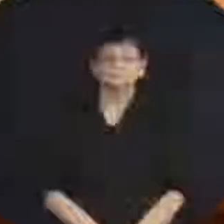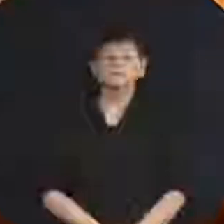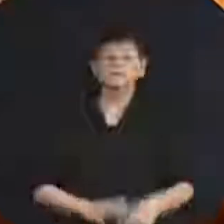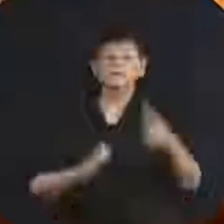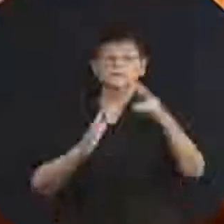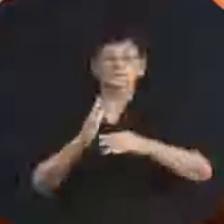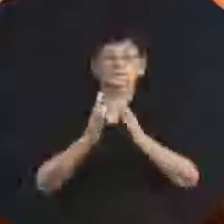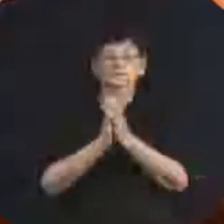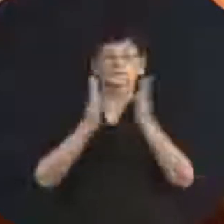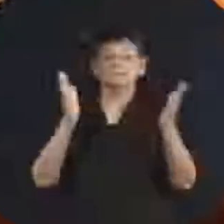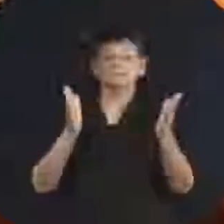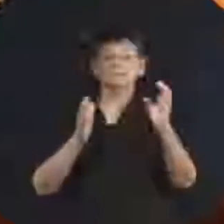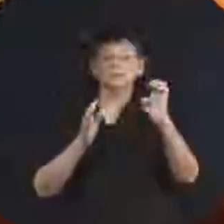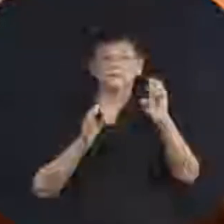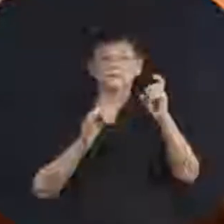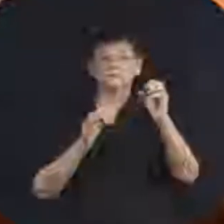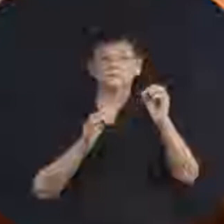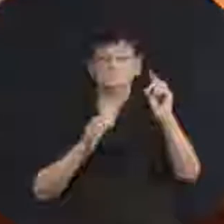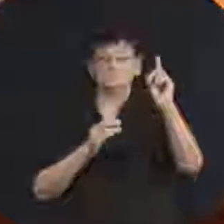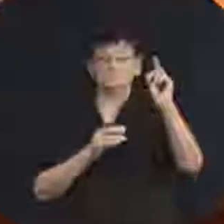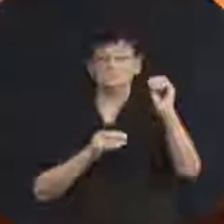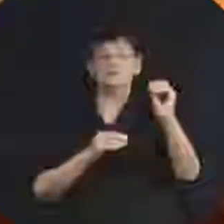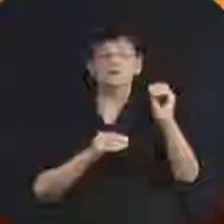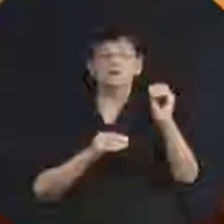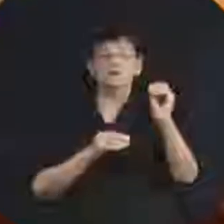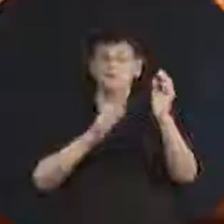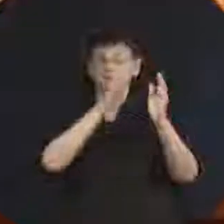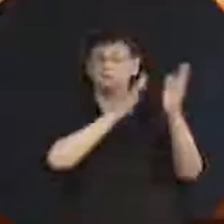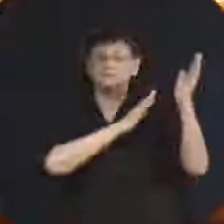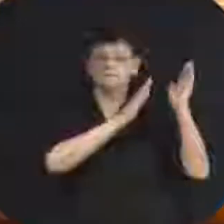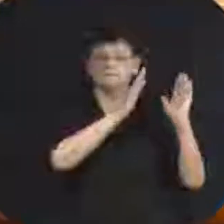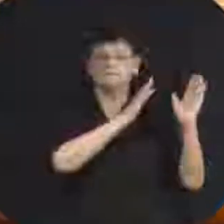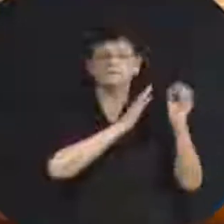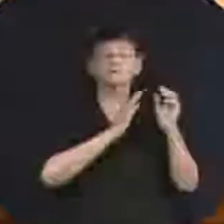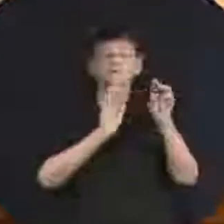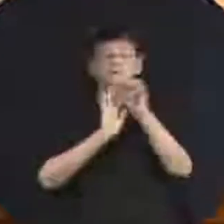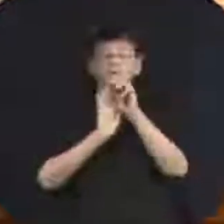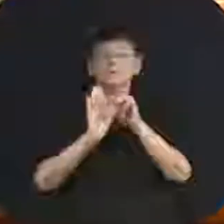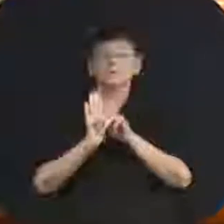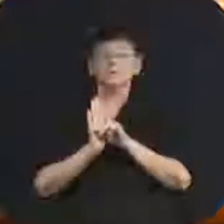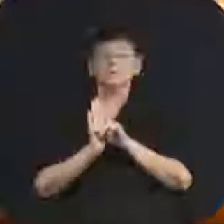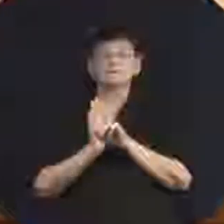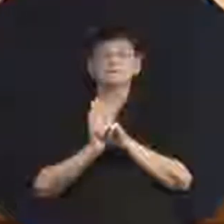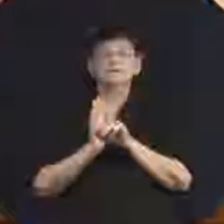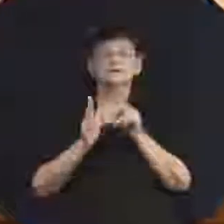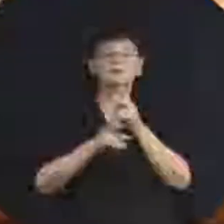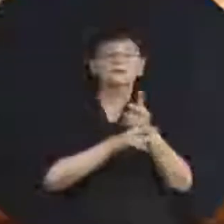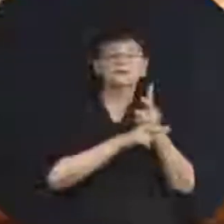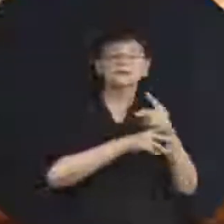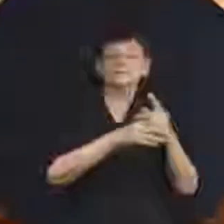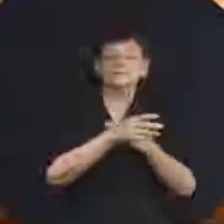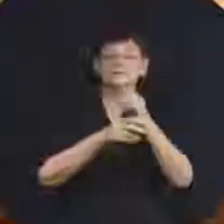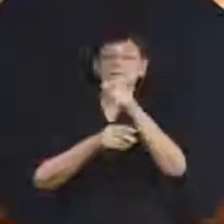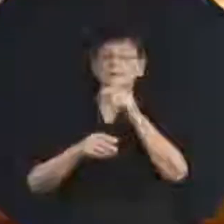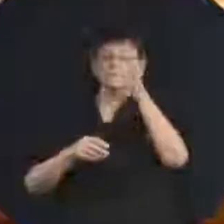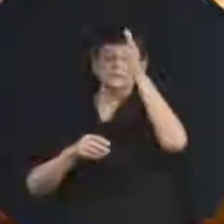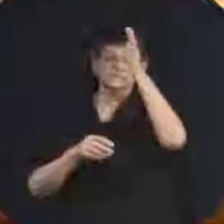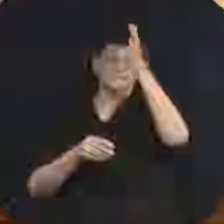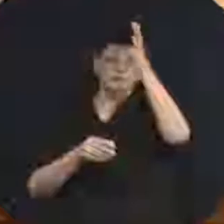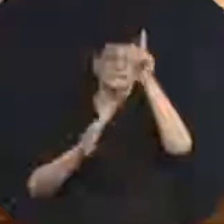Amén. Lectura del libro del Éxodo. En aquellos días, Moisés pastoreaba el rebaño de su suegro